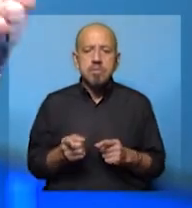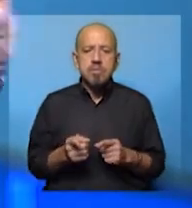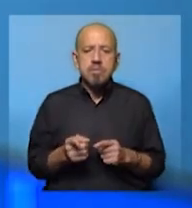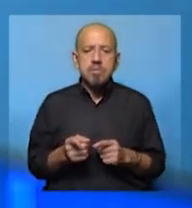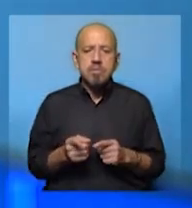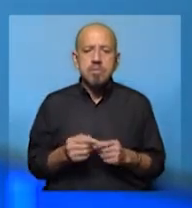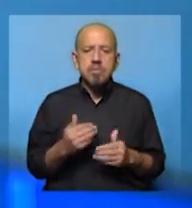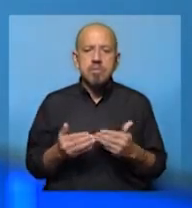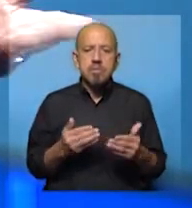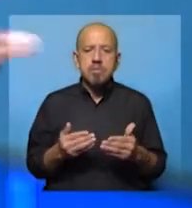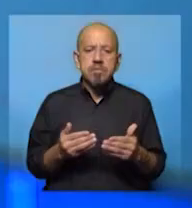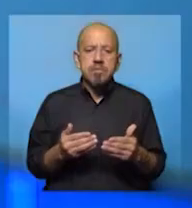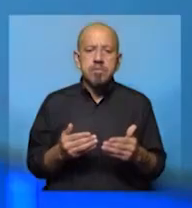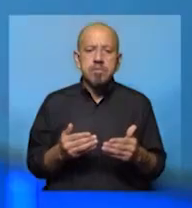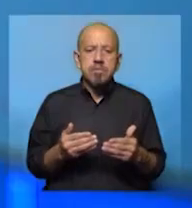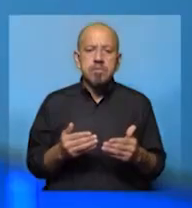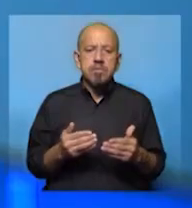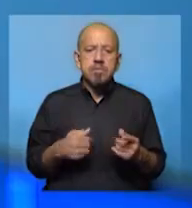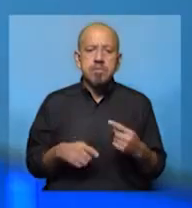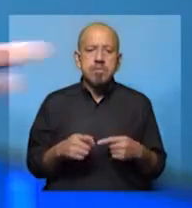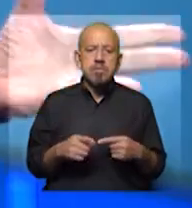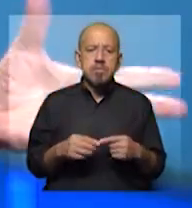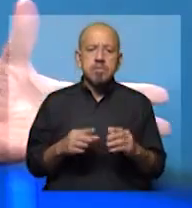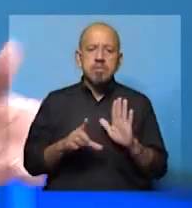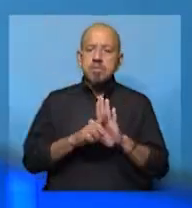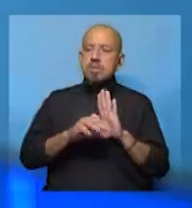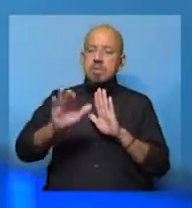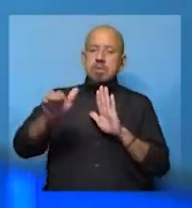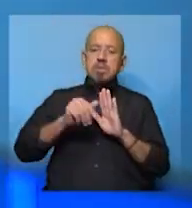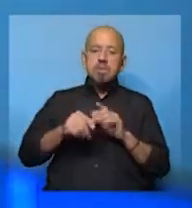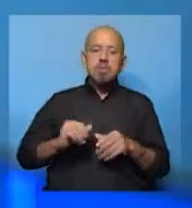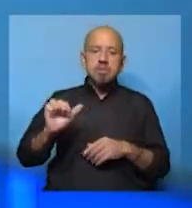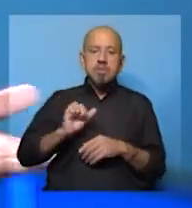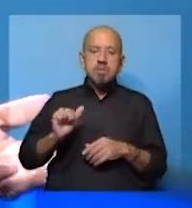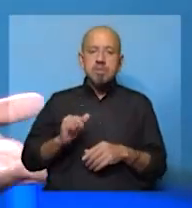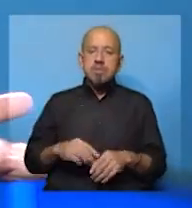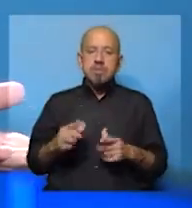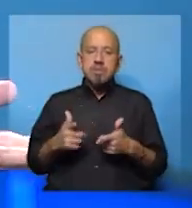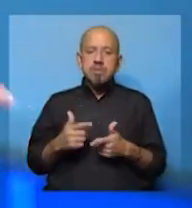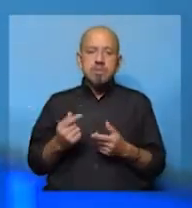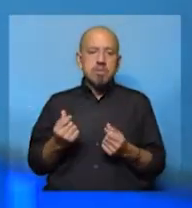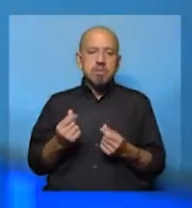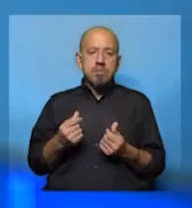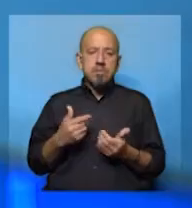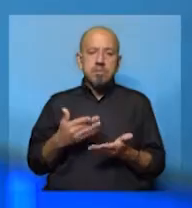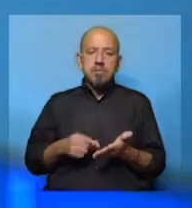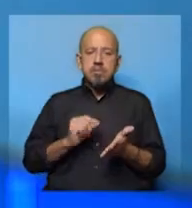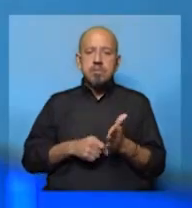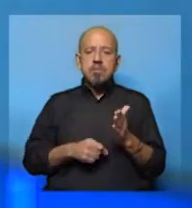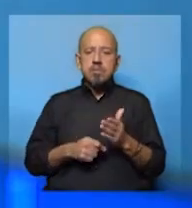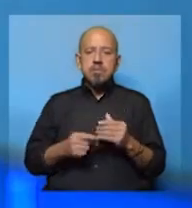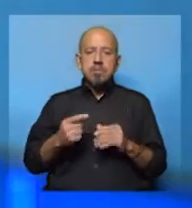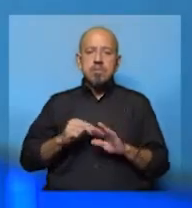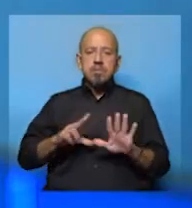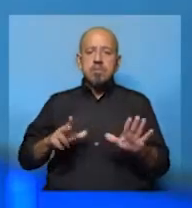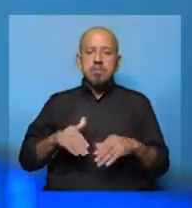avanzamos con el proceso de de licitación la empresa no tenía los dineros para la garantía que eran 18